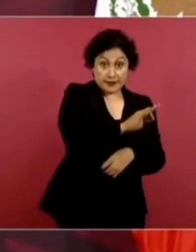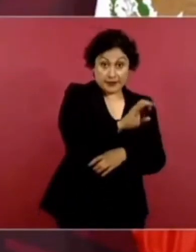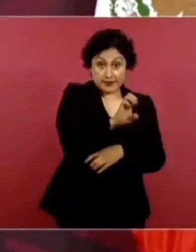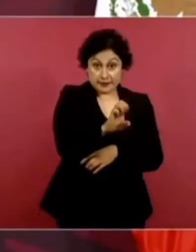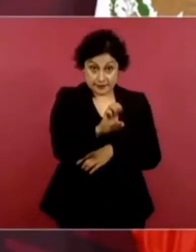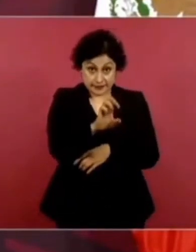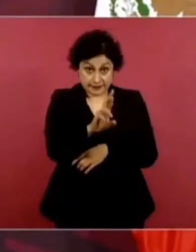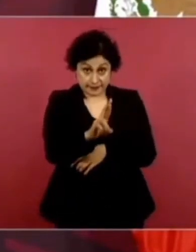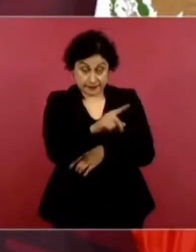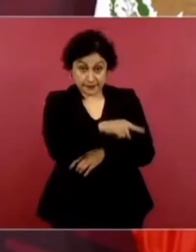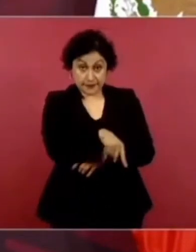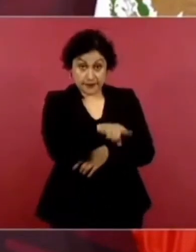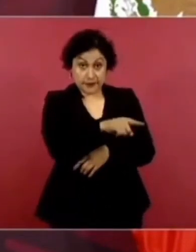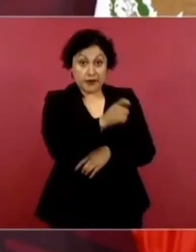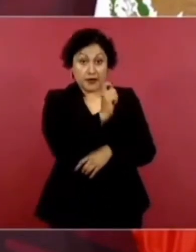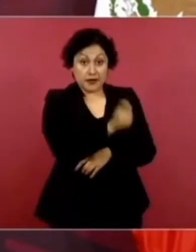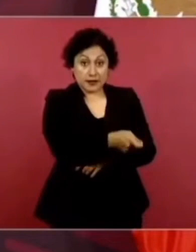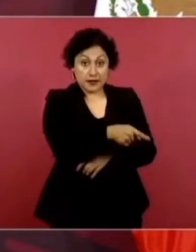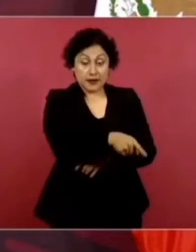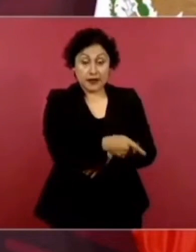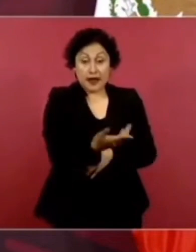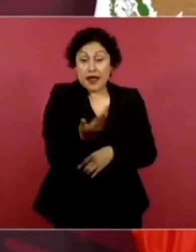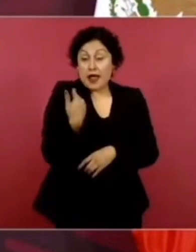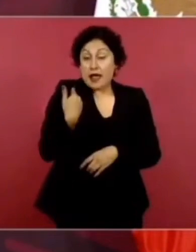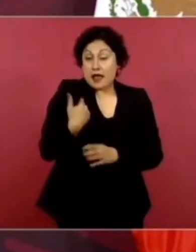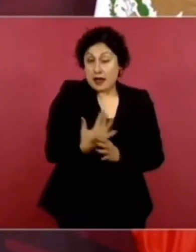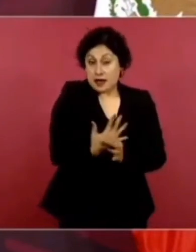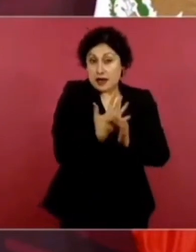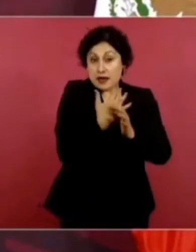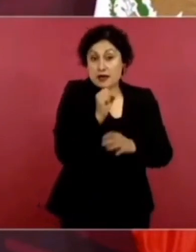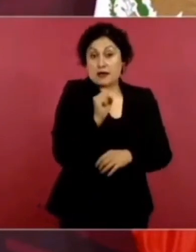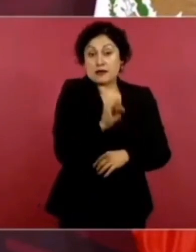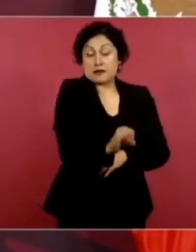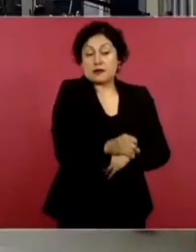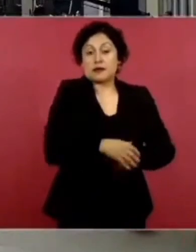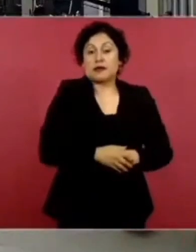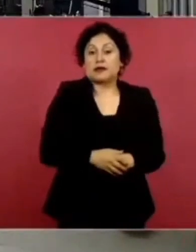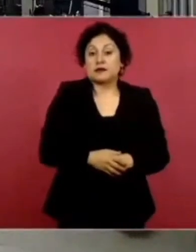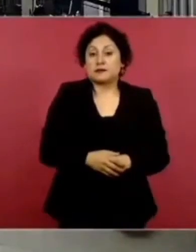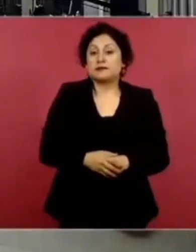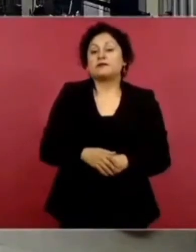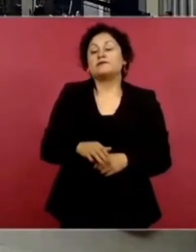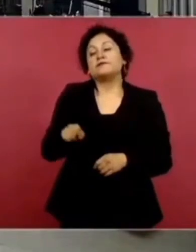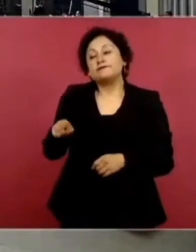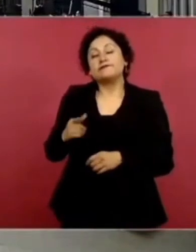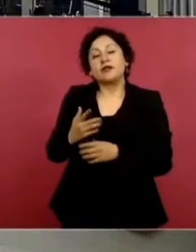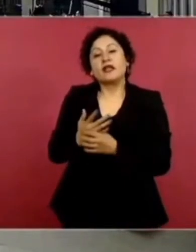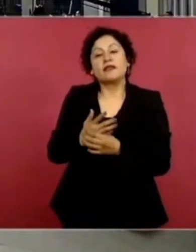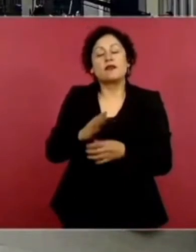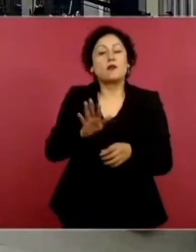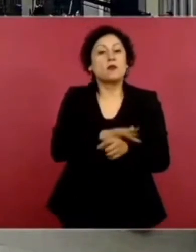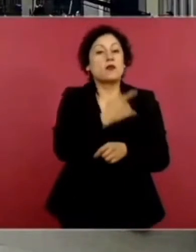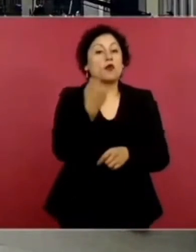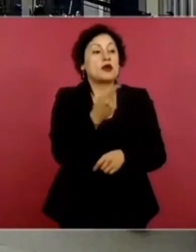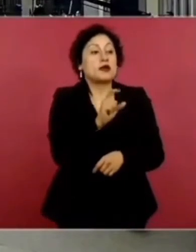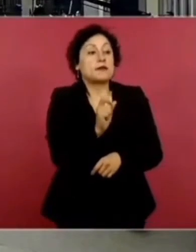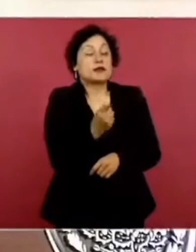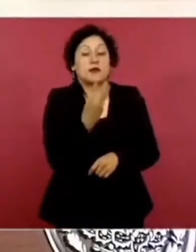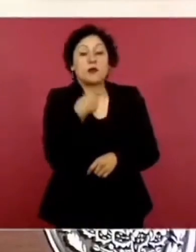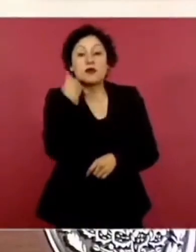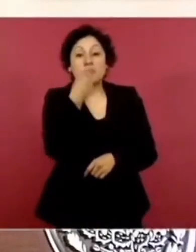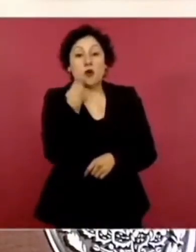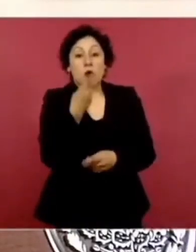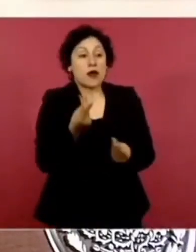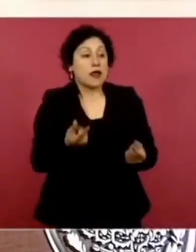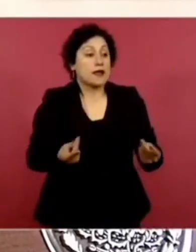decir, lo reconoce. Que no podía ser en 24 horas lo que Sí, porque sí, podía haber un riesgo ahí. Sí.